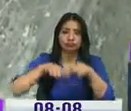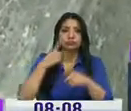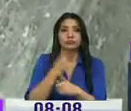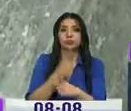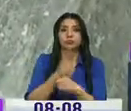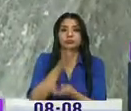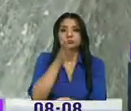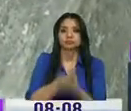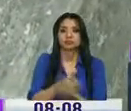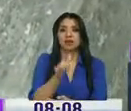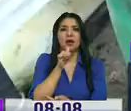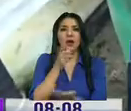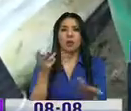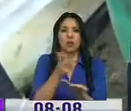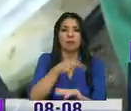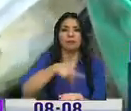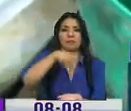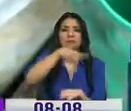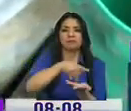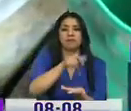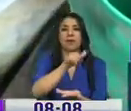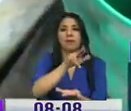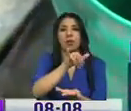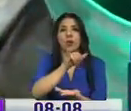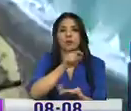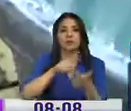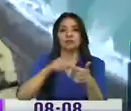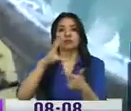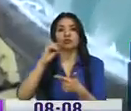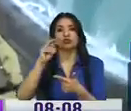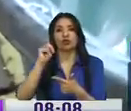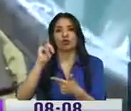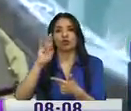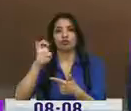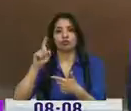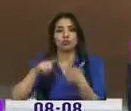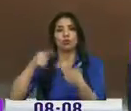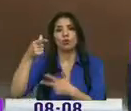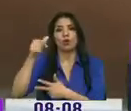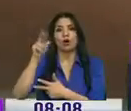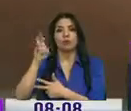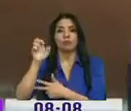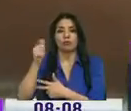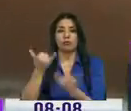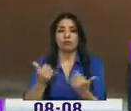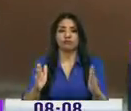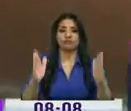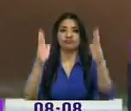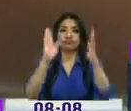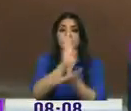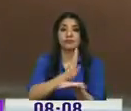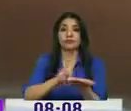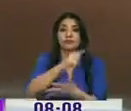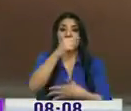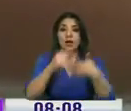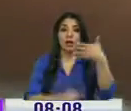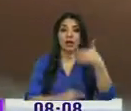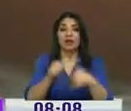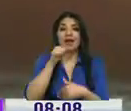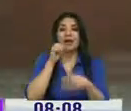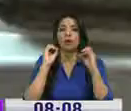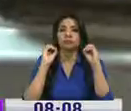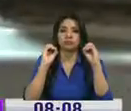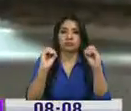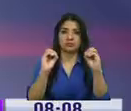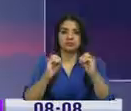suspensión de agua será para las parroquias de amaguaña conocoto y guangopolo ponga atención a los barrios que permanecerán sin